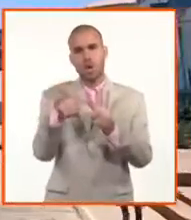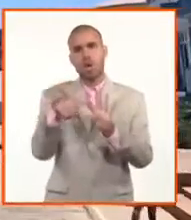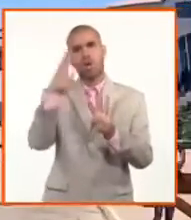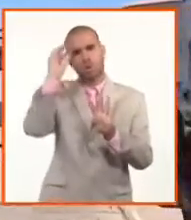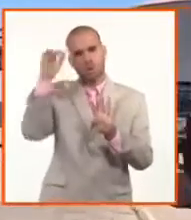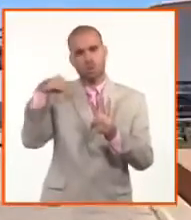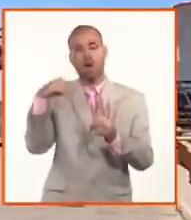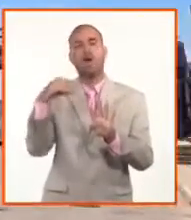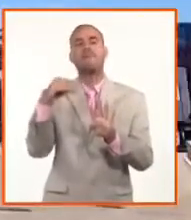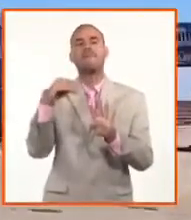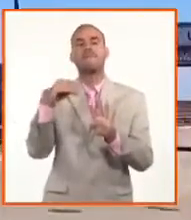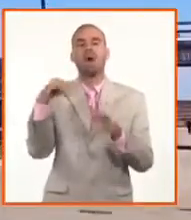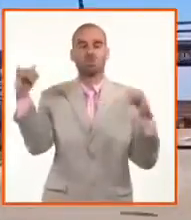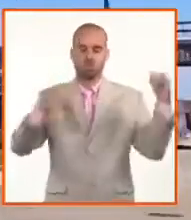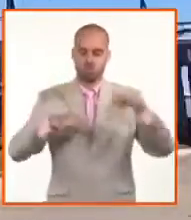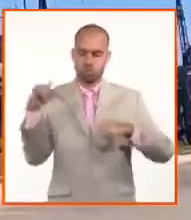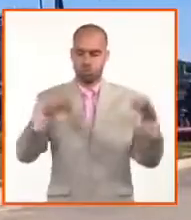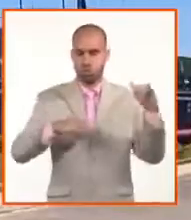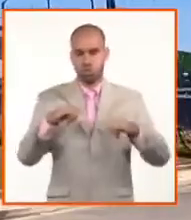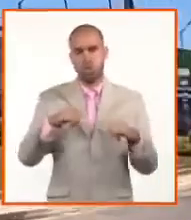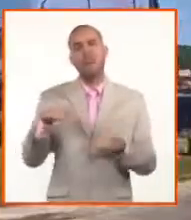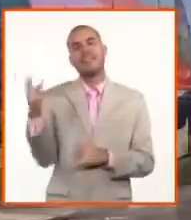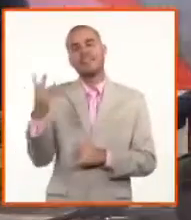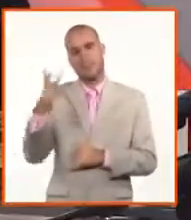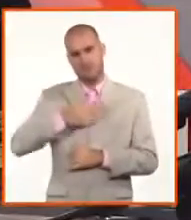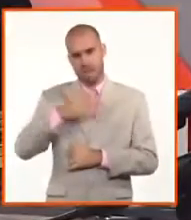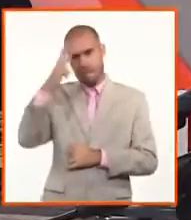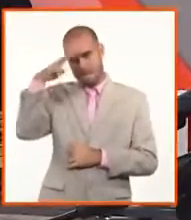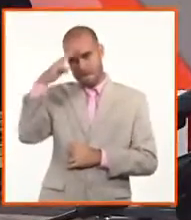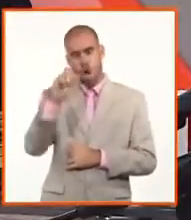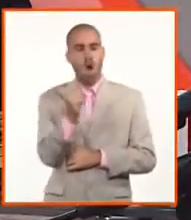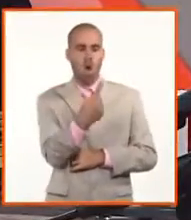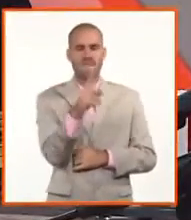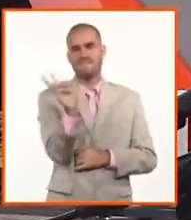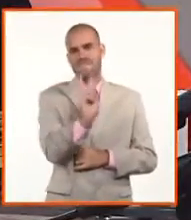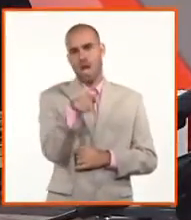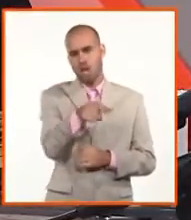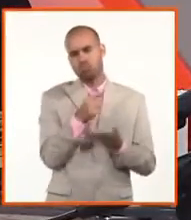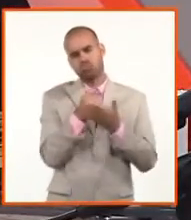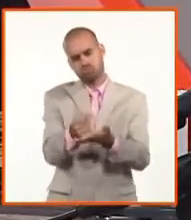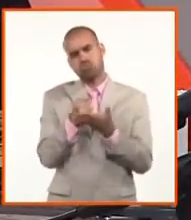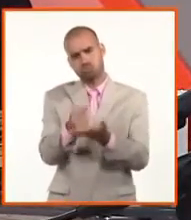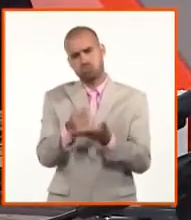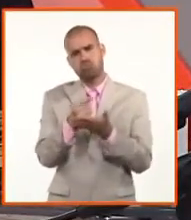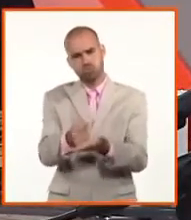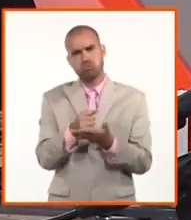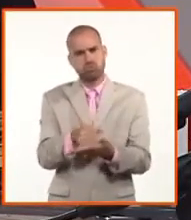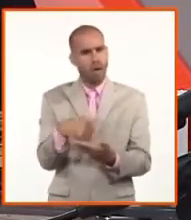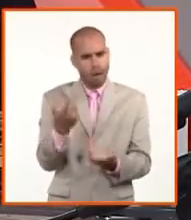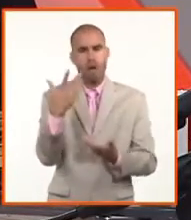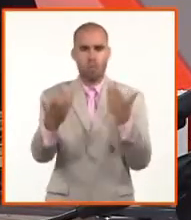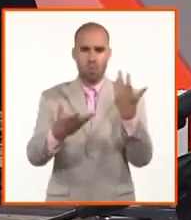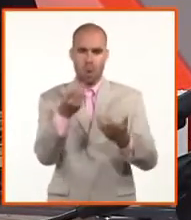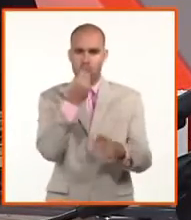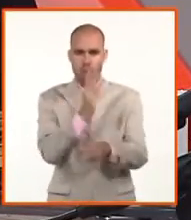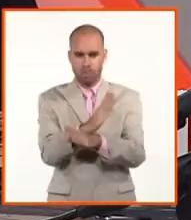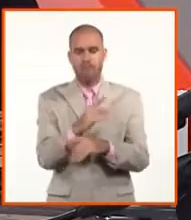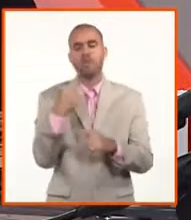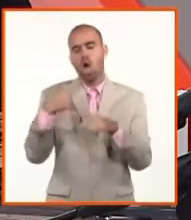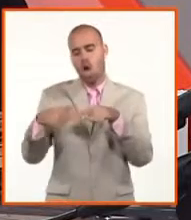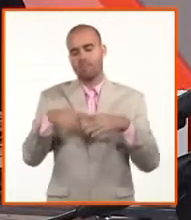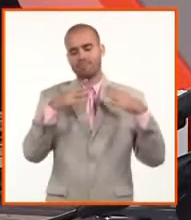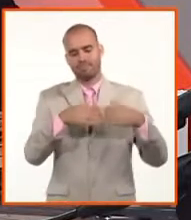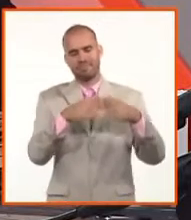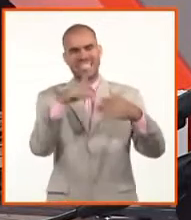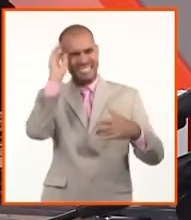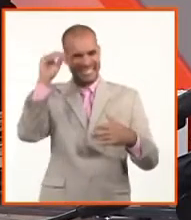Venezuela, que han estado colaborando en el enfrentamiento al incendio, y que se espera la llegada hoy de un carguero de Bolivia también con